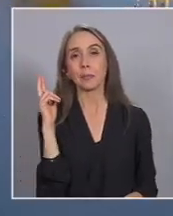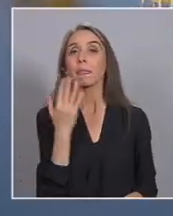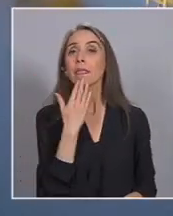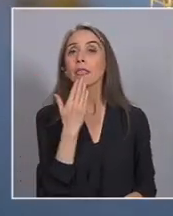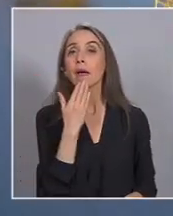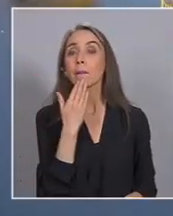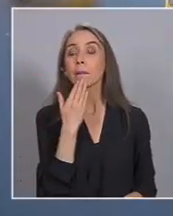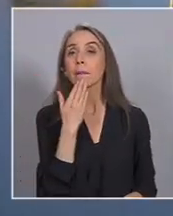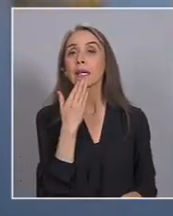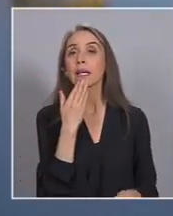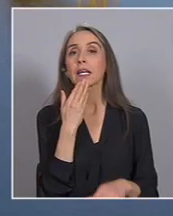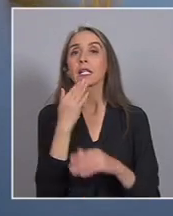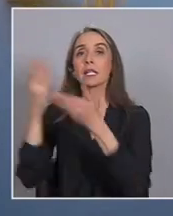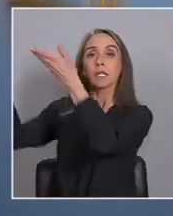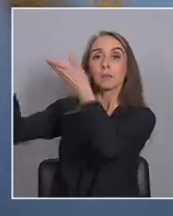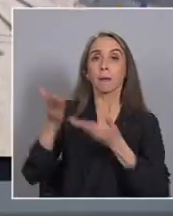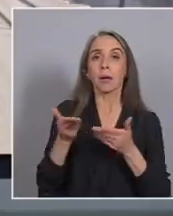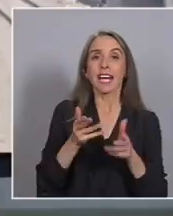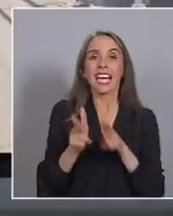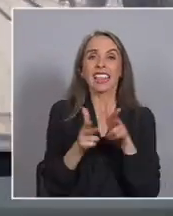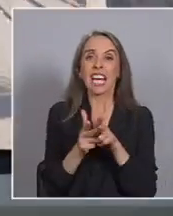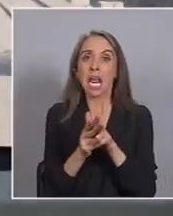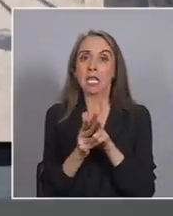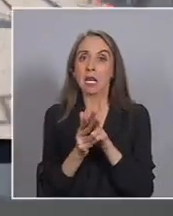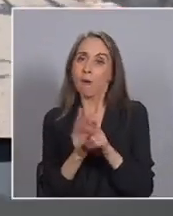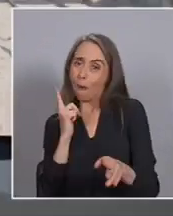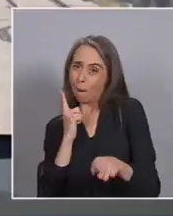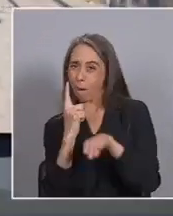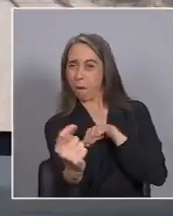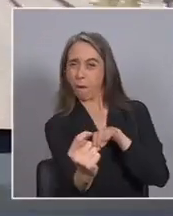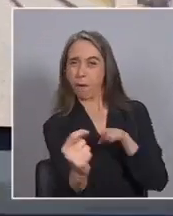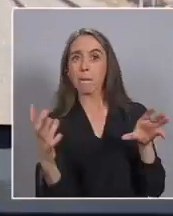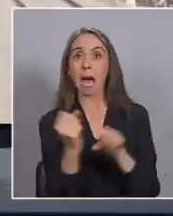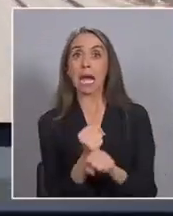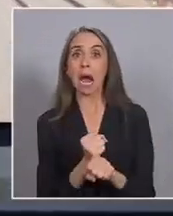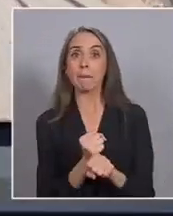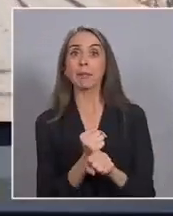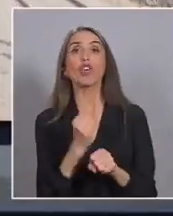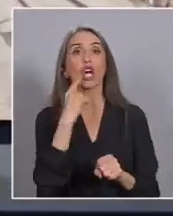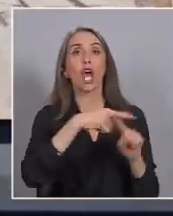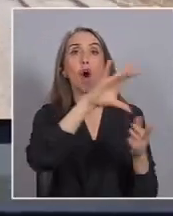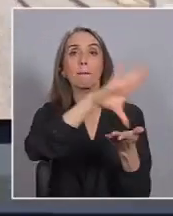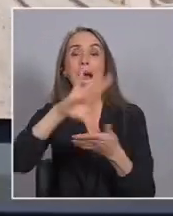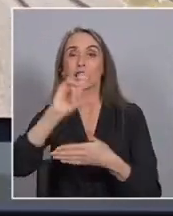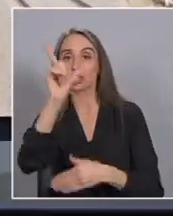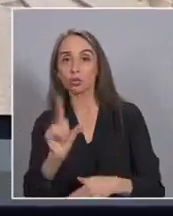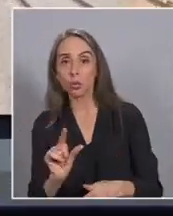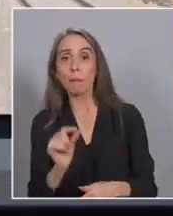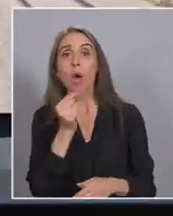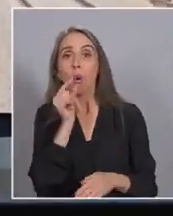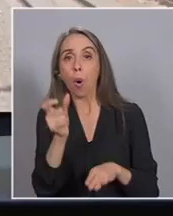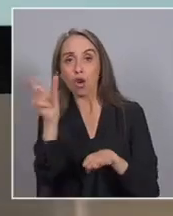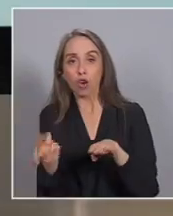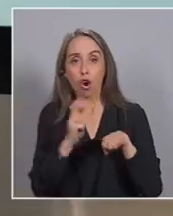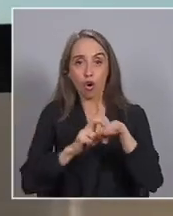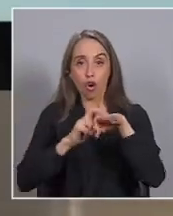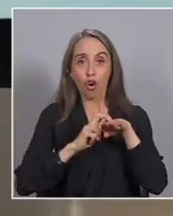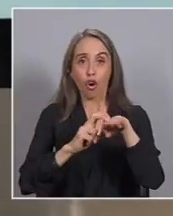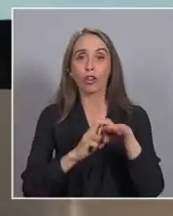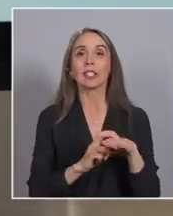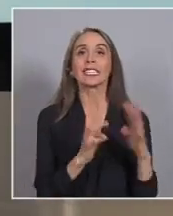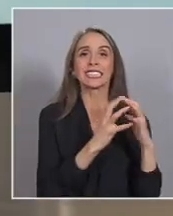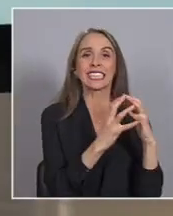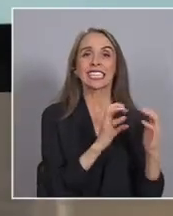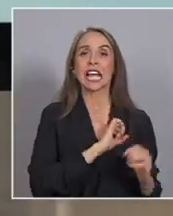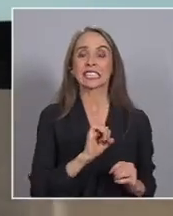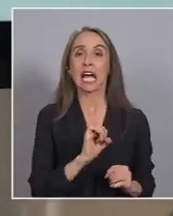también recibimos los trenes más rápidos de Sudamérica, que pronto van a comenzar a transportar pasajeros entre Chillán y